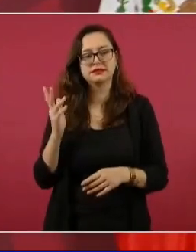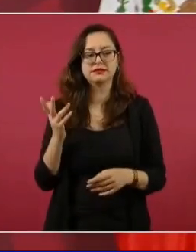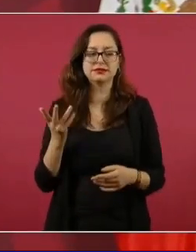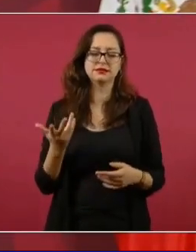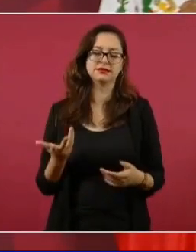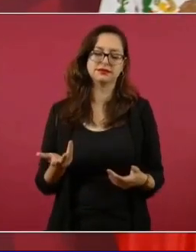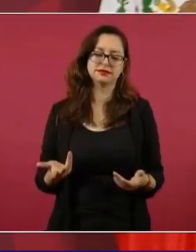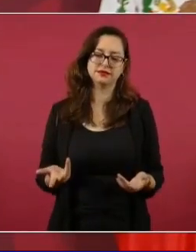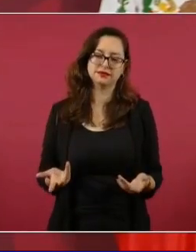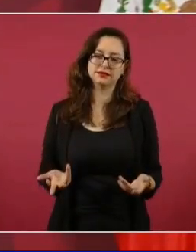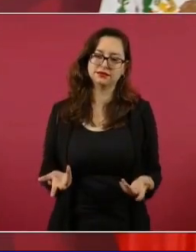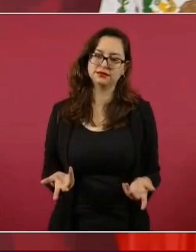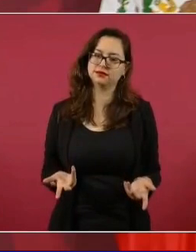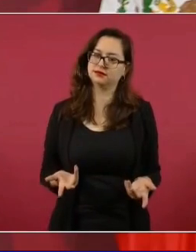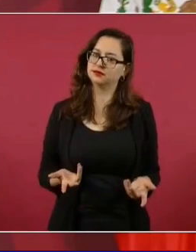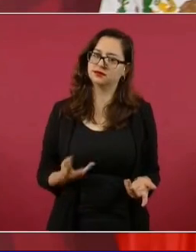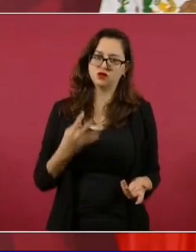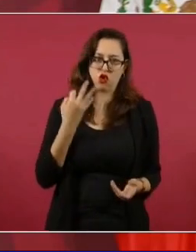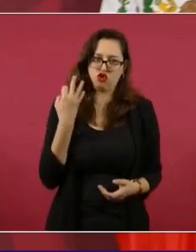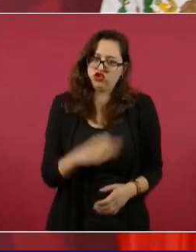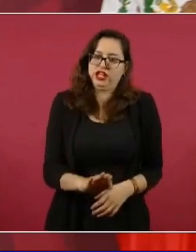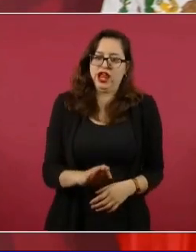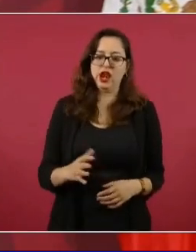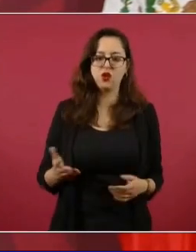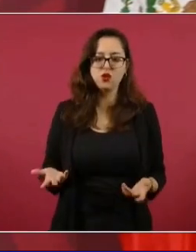pues eso es un insulto.